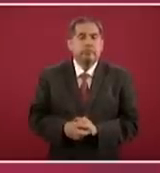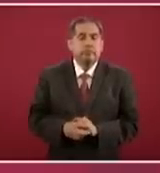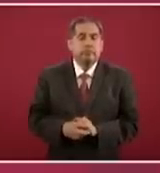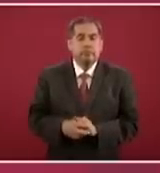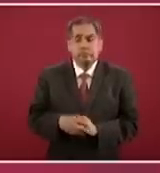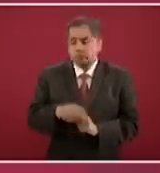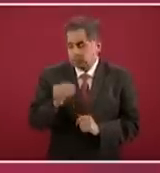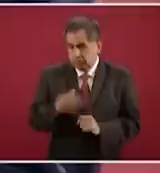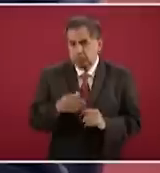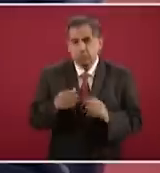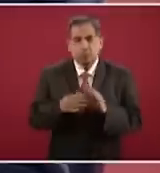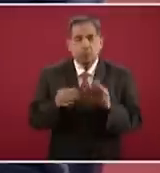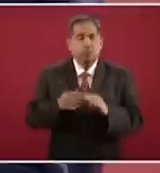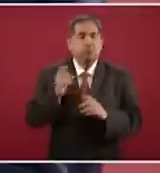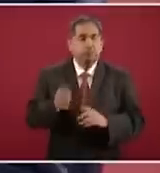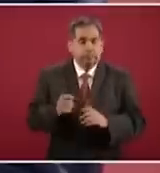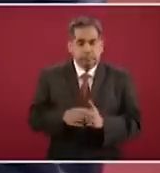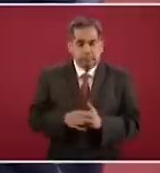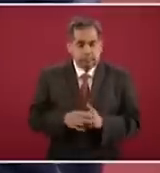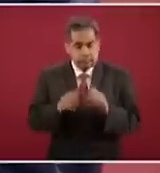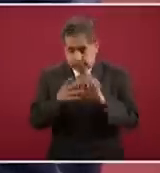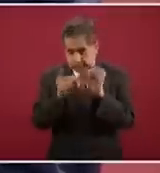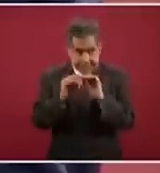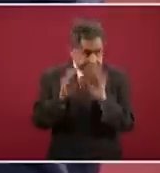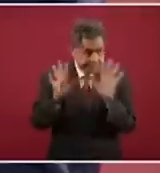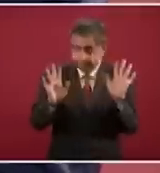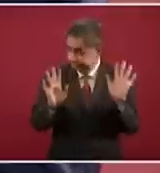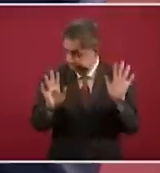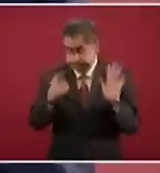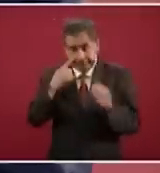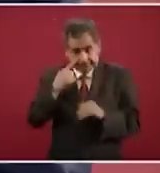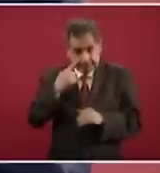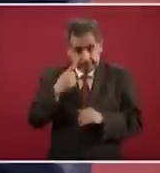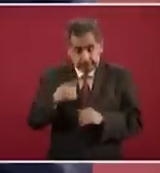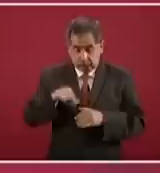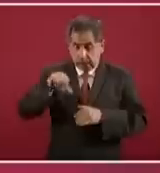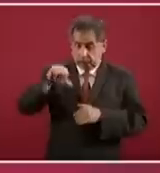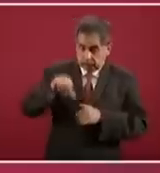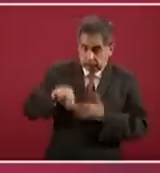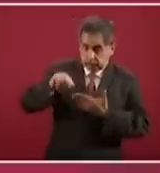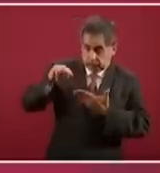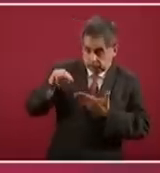De todas formas, o sea, aclaro, lo que se firma hoy